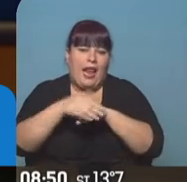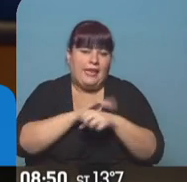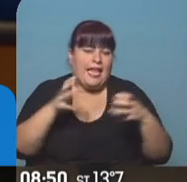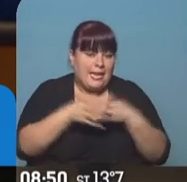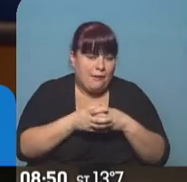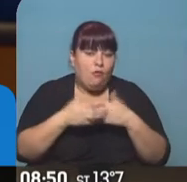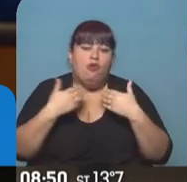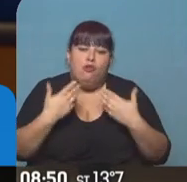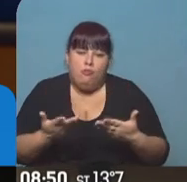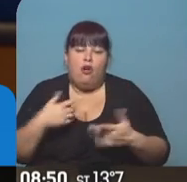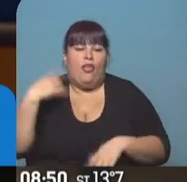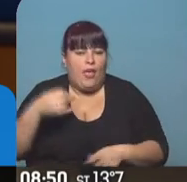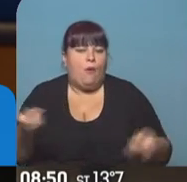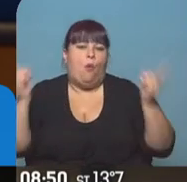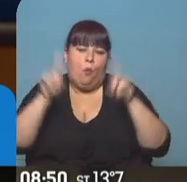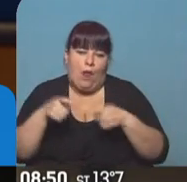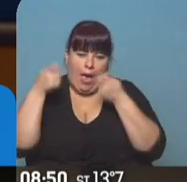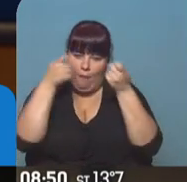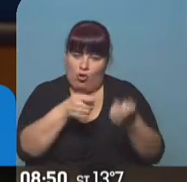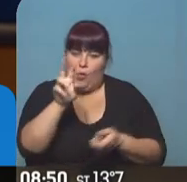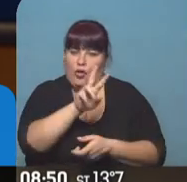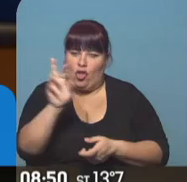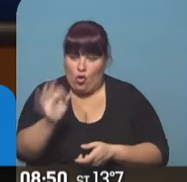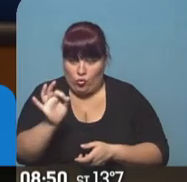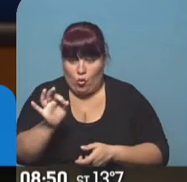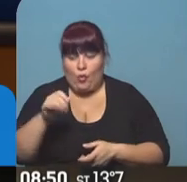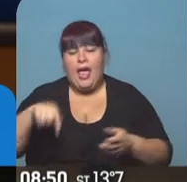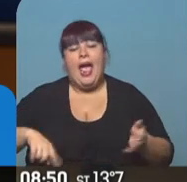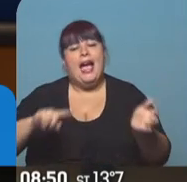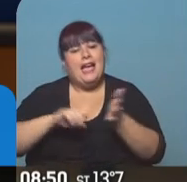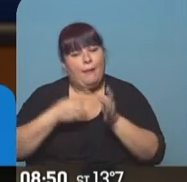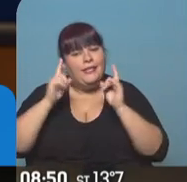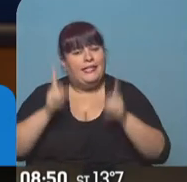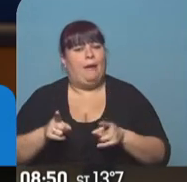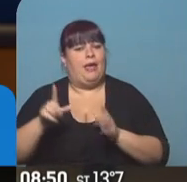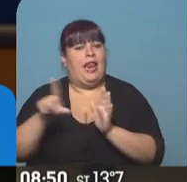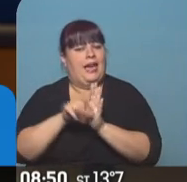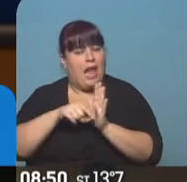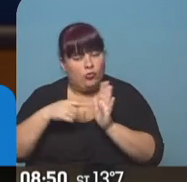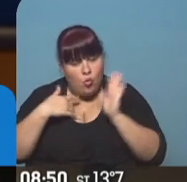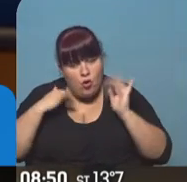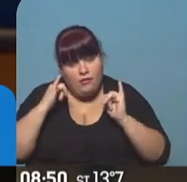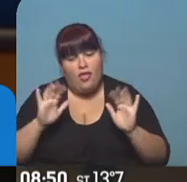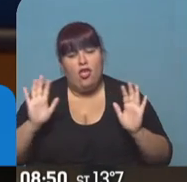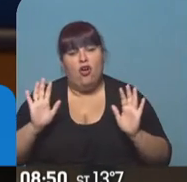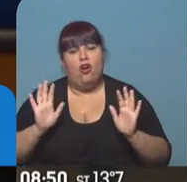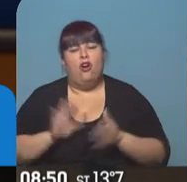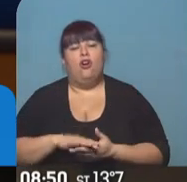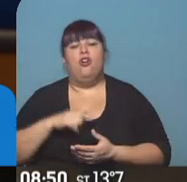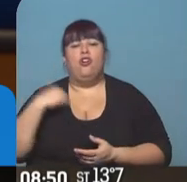equipo y por eso hay que volver a acompañarlo el 22 de octubre en la ciudad de buenos aries y en particular en la legislatura te diría fernando que